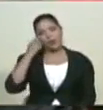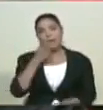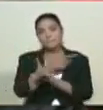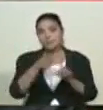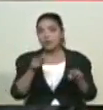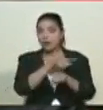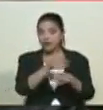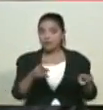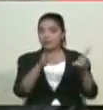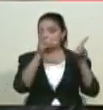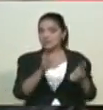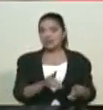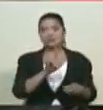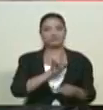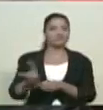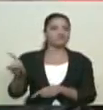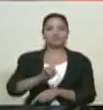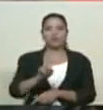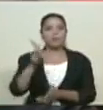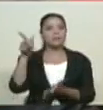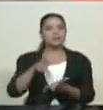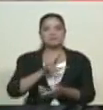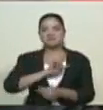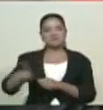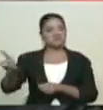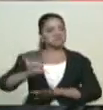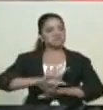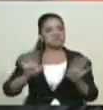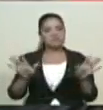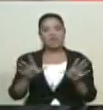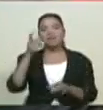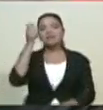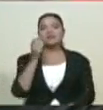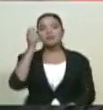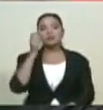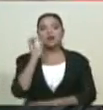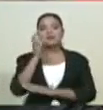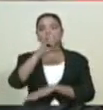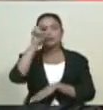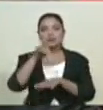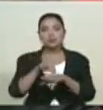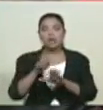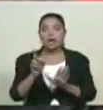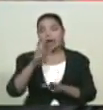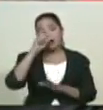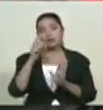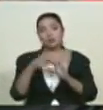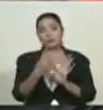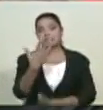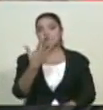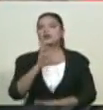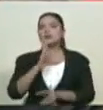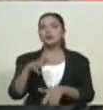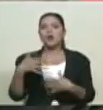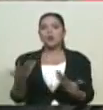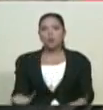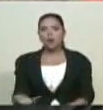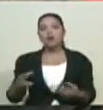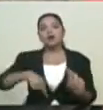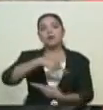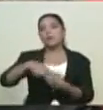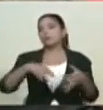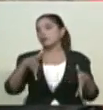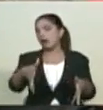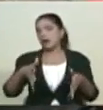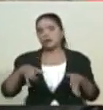participar en las elecciones de diputados a la Asamblea Nacional en el año 2005. El resultado fue que la revolución